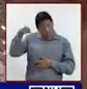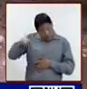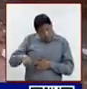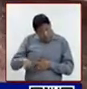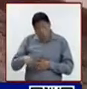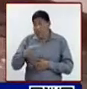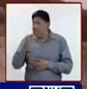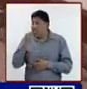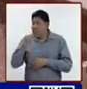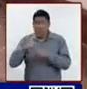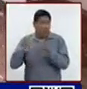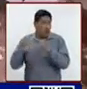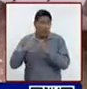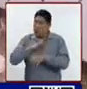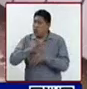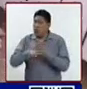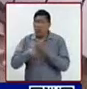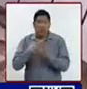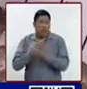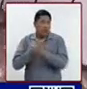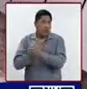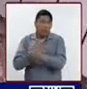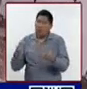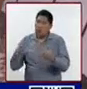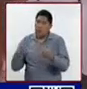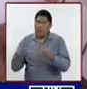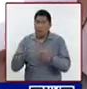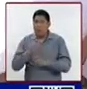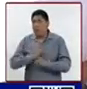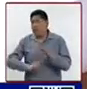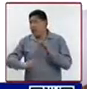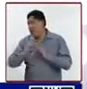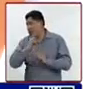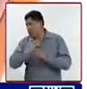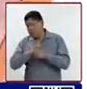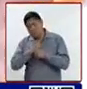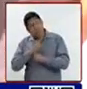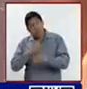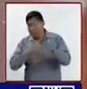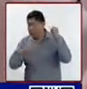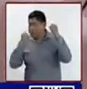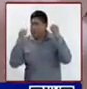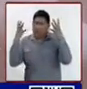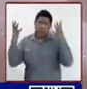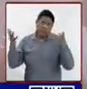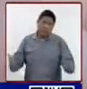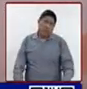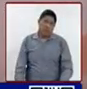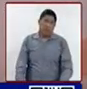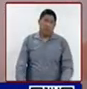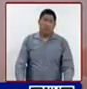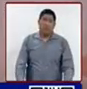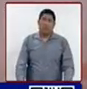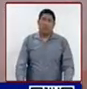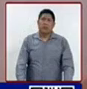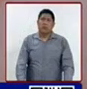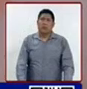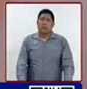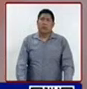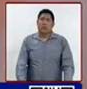poder ver los vidrios rotos de todas las habitaciones. Entonces, era algo que se ha salido fuera de control.